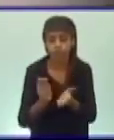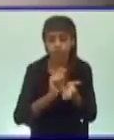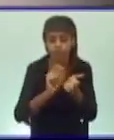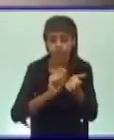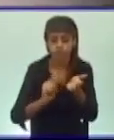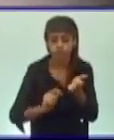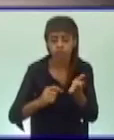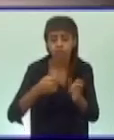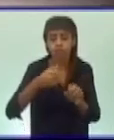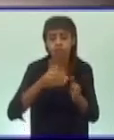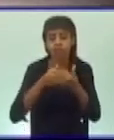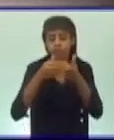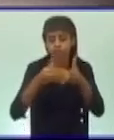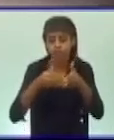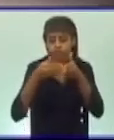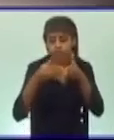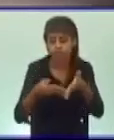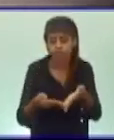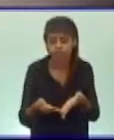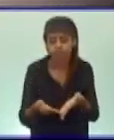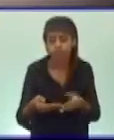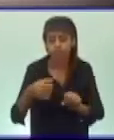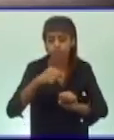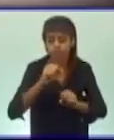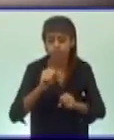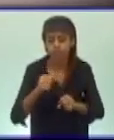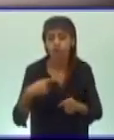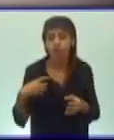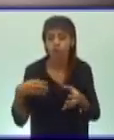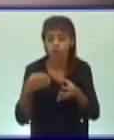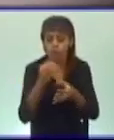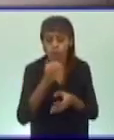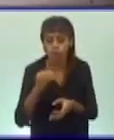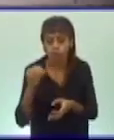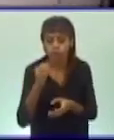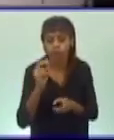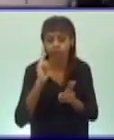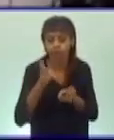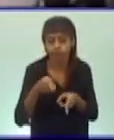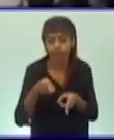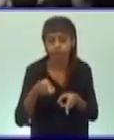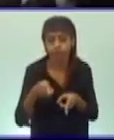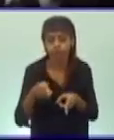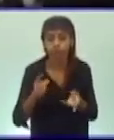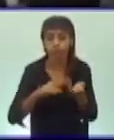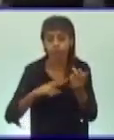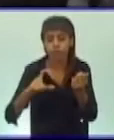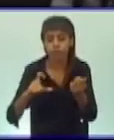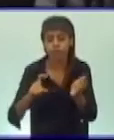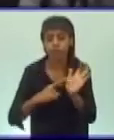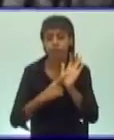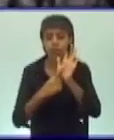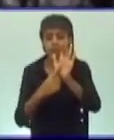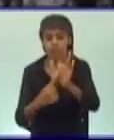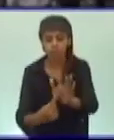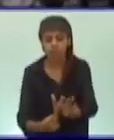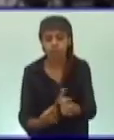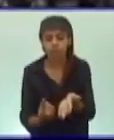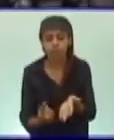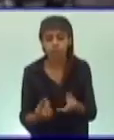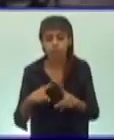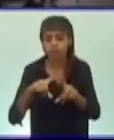Granma como órgano oficial del Comité Central del Partido Comunista de Cuba, símbolo de nuestra